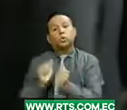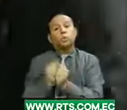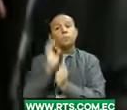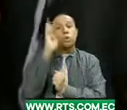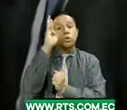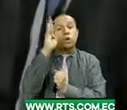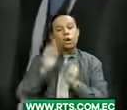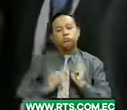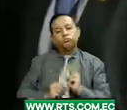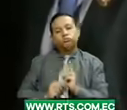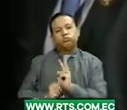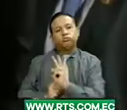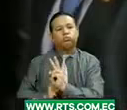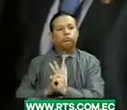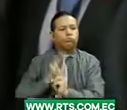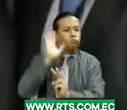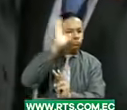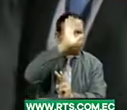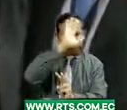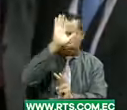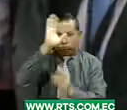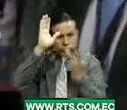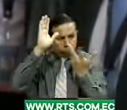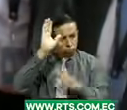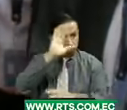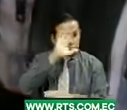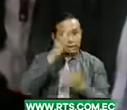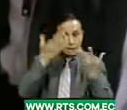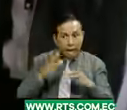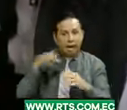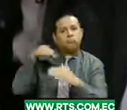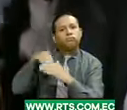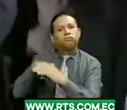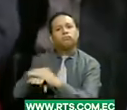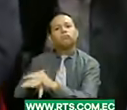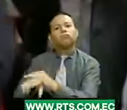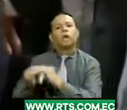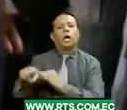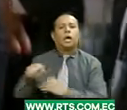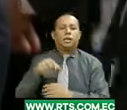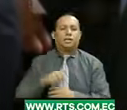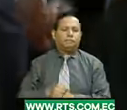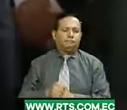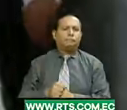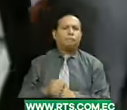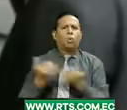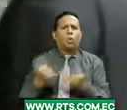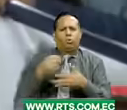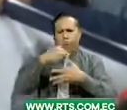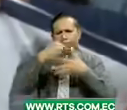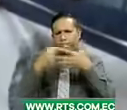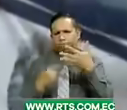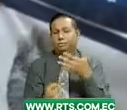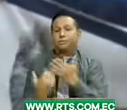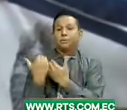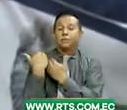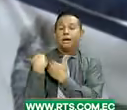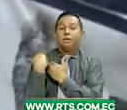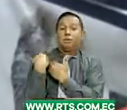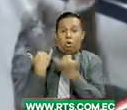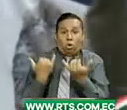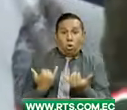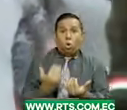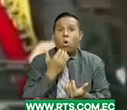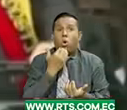retirarse. Saludó a la prensa y posteriormente cumplió con su obligación. Hoy tiene muchas responsabilidades. Hoy ya no es una persona más